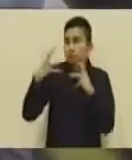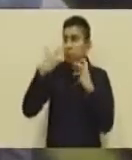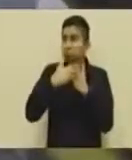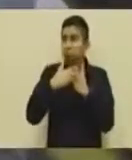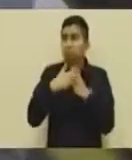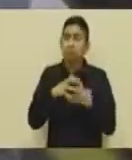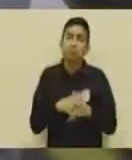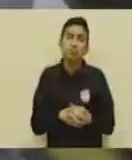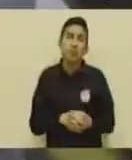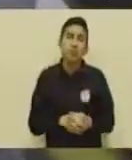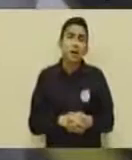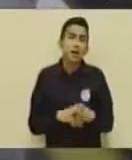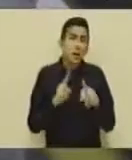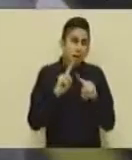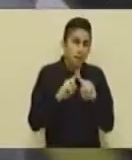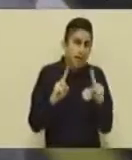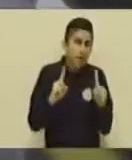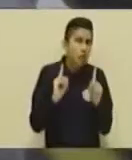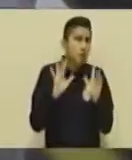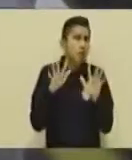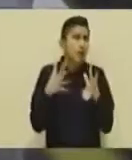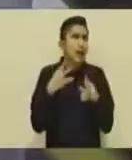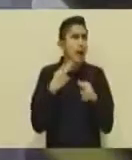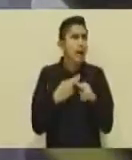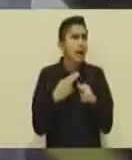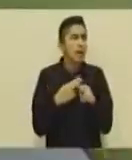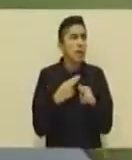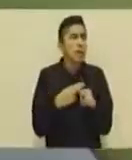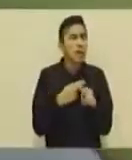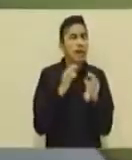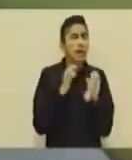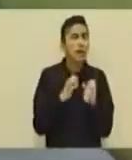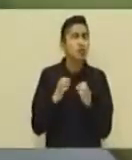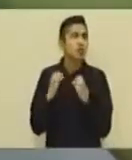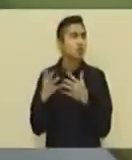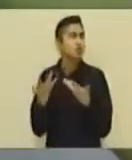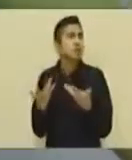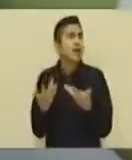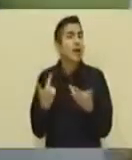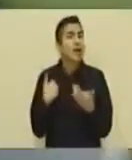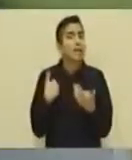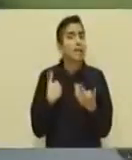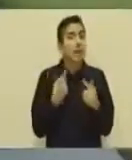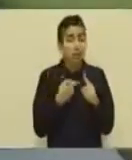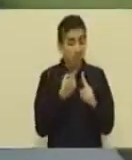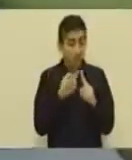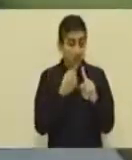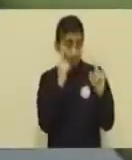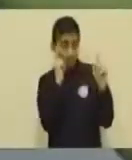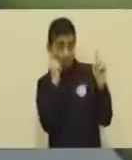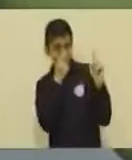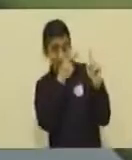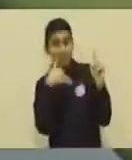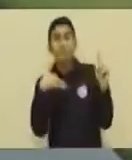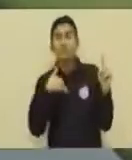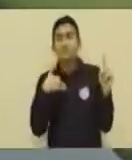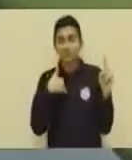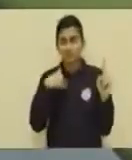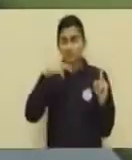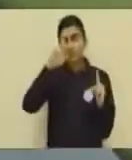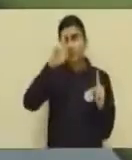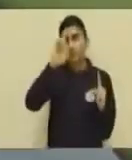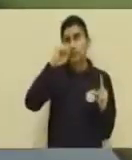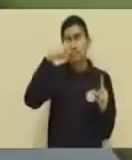decir. Exactamente. Pero, ¿a qué le vamos a llamar estructura de Lewis? Bueno, vamos a hacer únicamente una